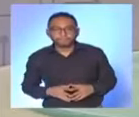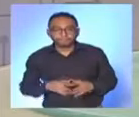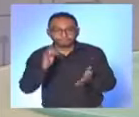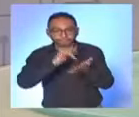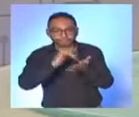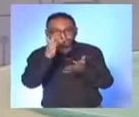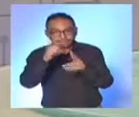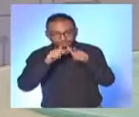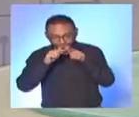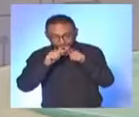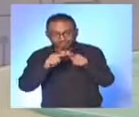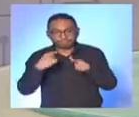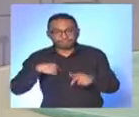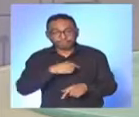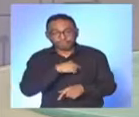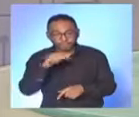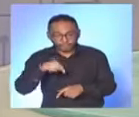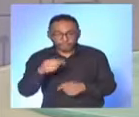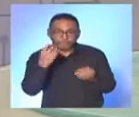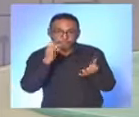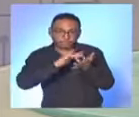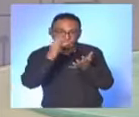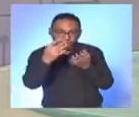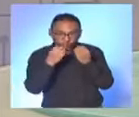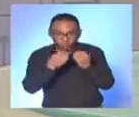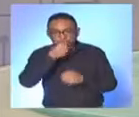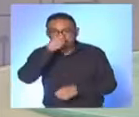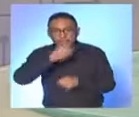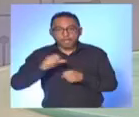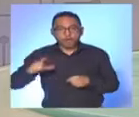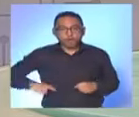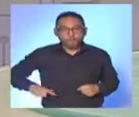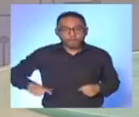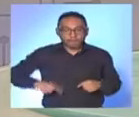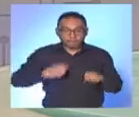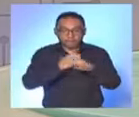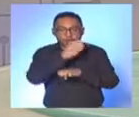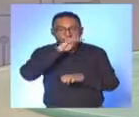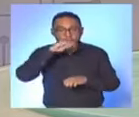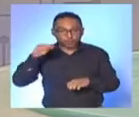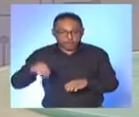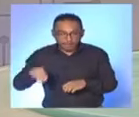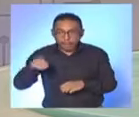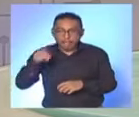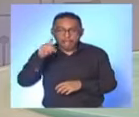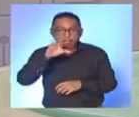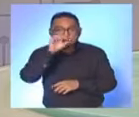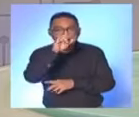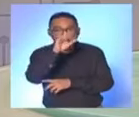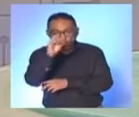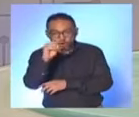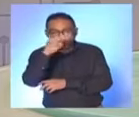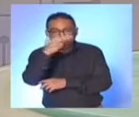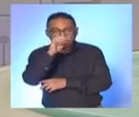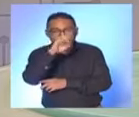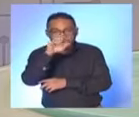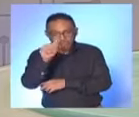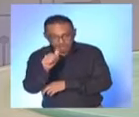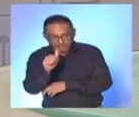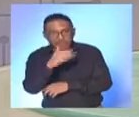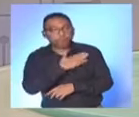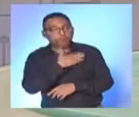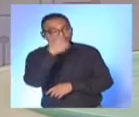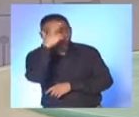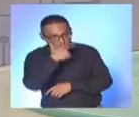Gracias por continuar con nosotros y yo le agradezco mucho al secretario de Gobierno del Estado de Michoacán, Carlos Herrera Tello, que platique esta noche con nosotros. Secretario, muy buena